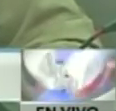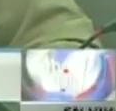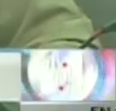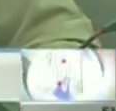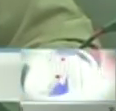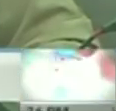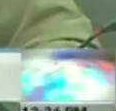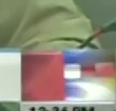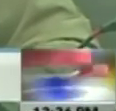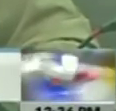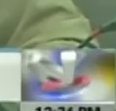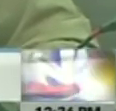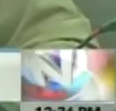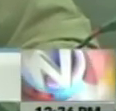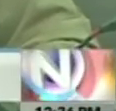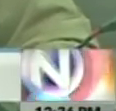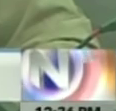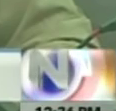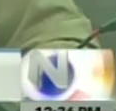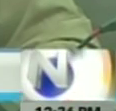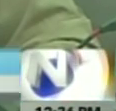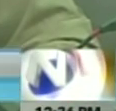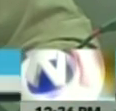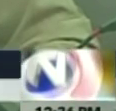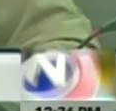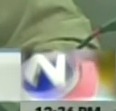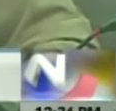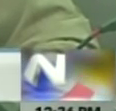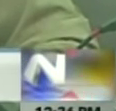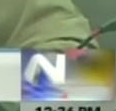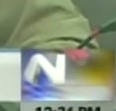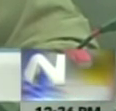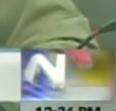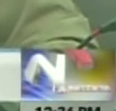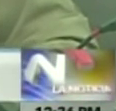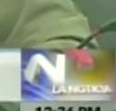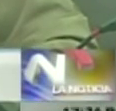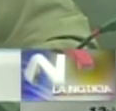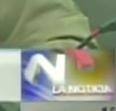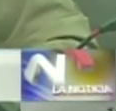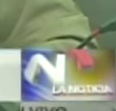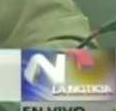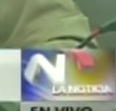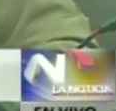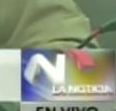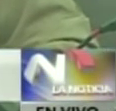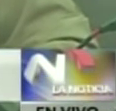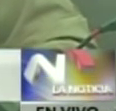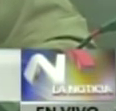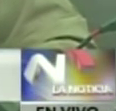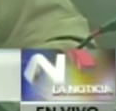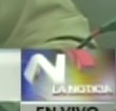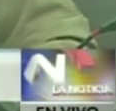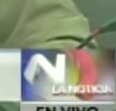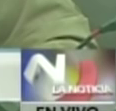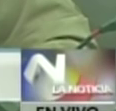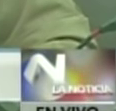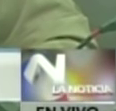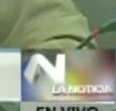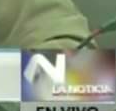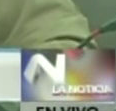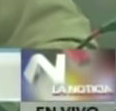de aquellos momentos de bellos días. Hay que saber sentir la música, y hay que